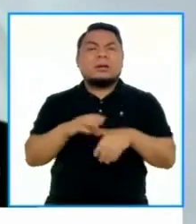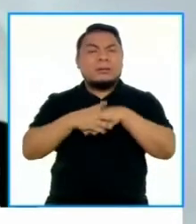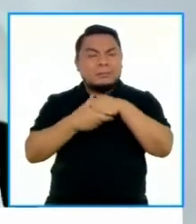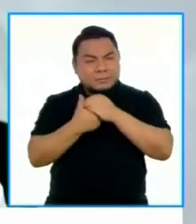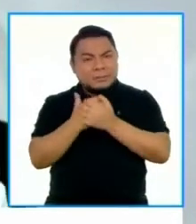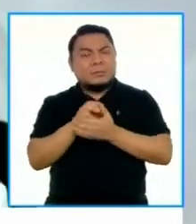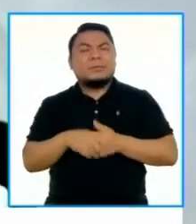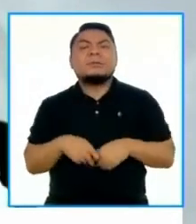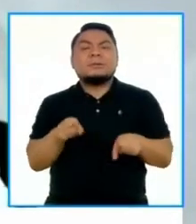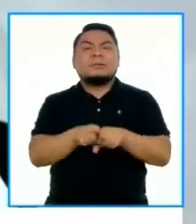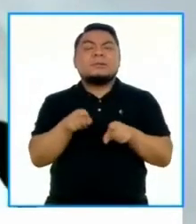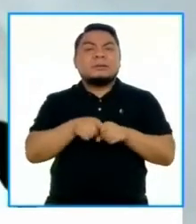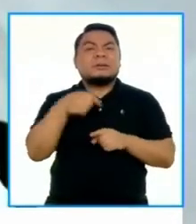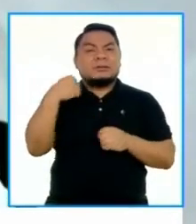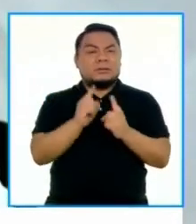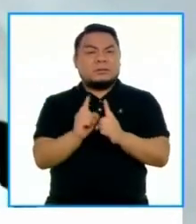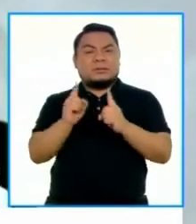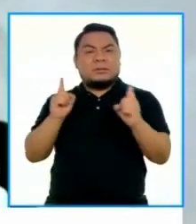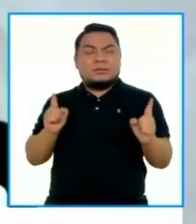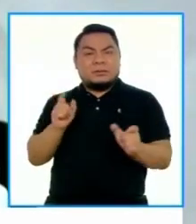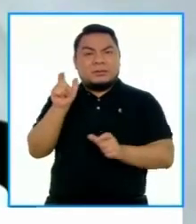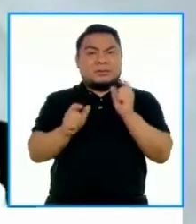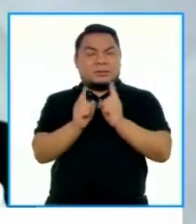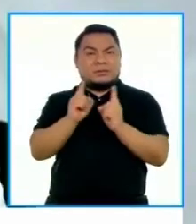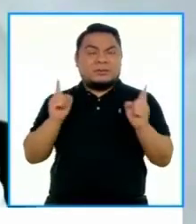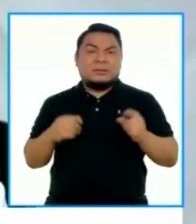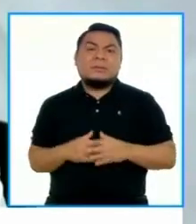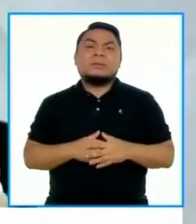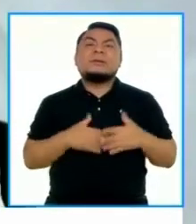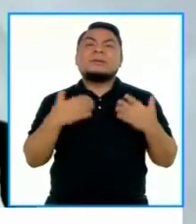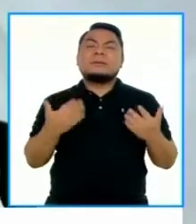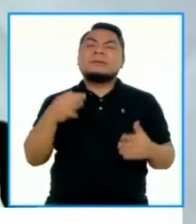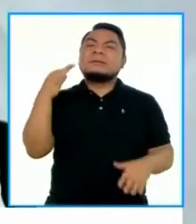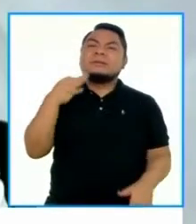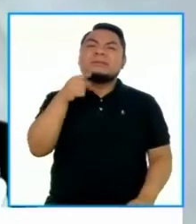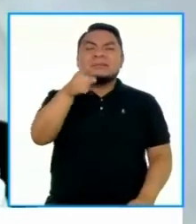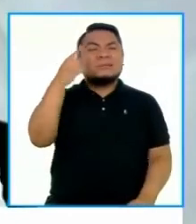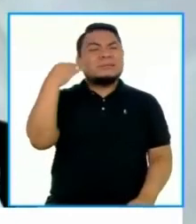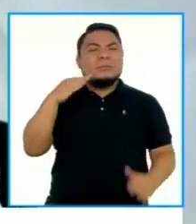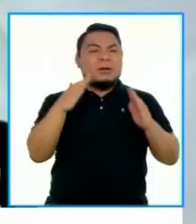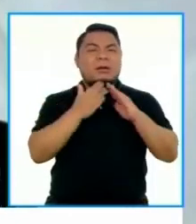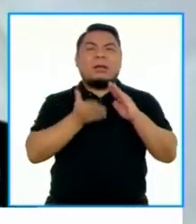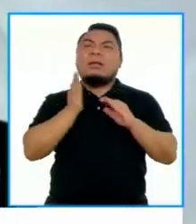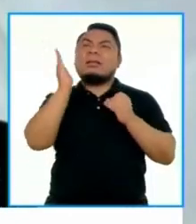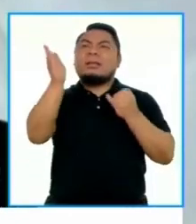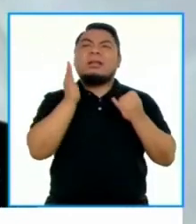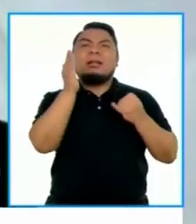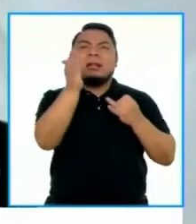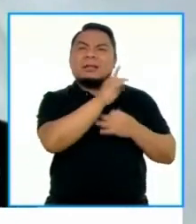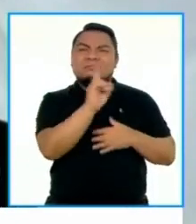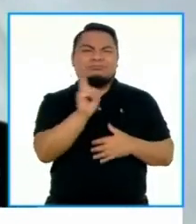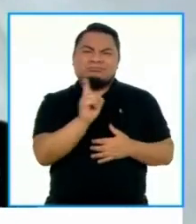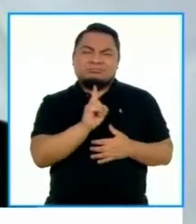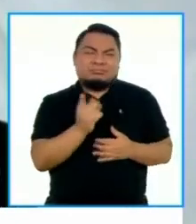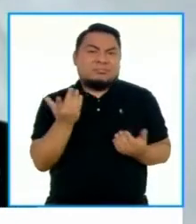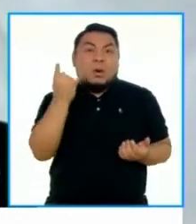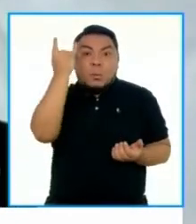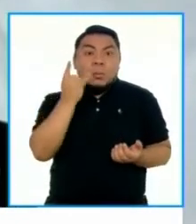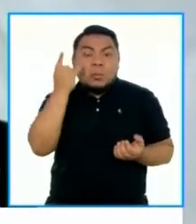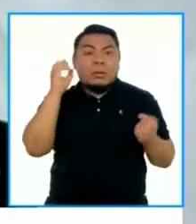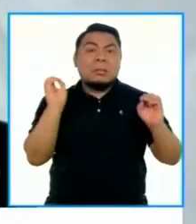las manos, guardar la distancia física y evitar salir de nuestros hogares si no tenemos que